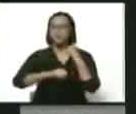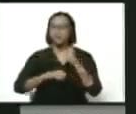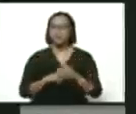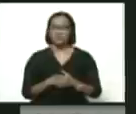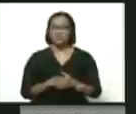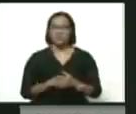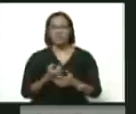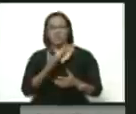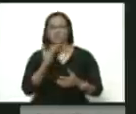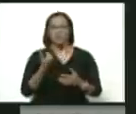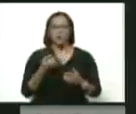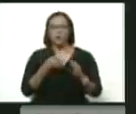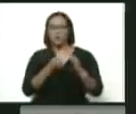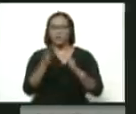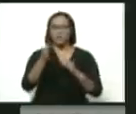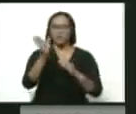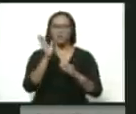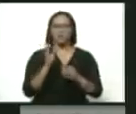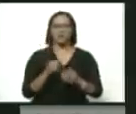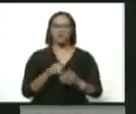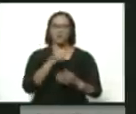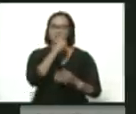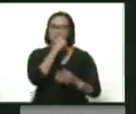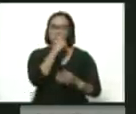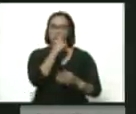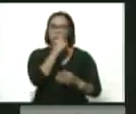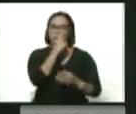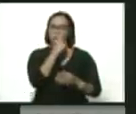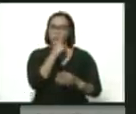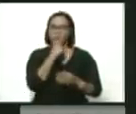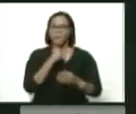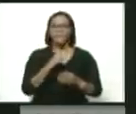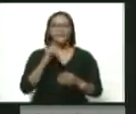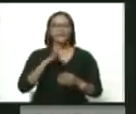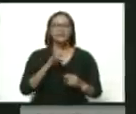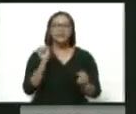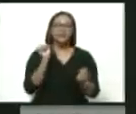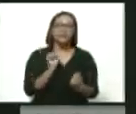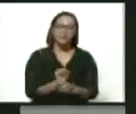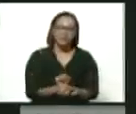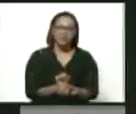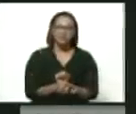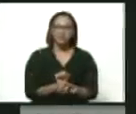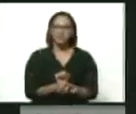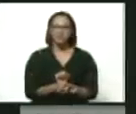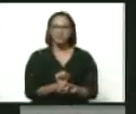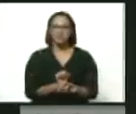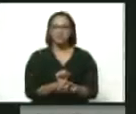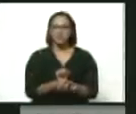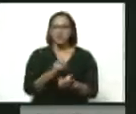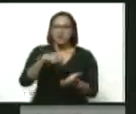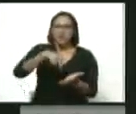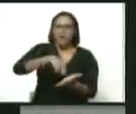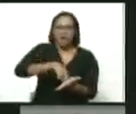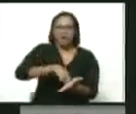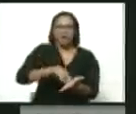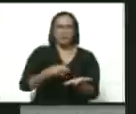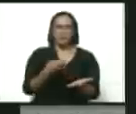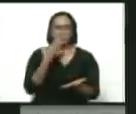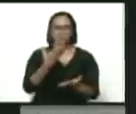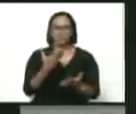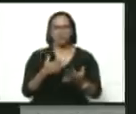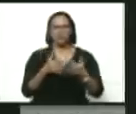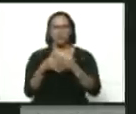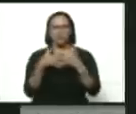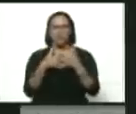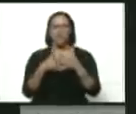prefiere irse para allá para estar esclavizado, arrodillado ante el imperialismo en vez de defender a su